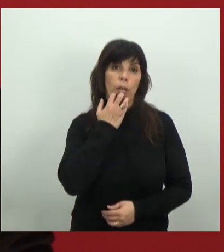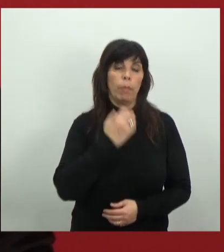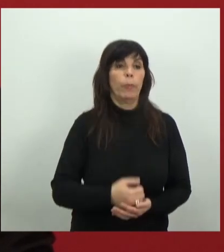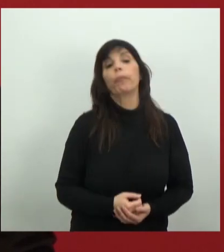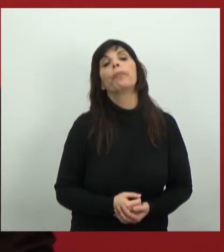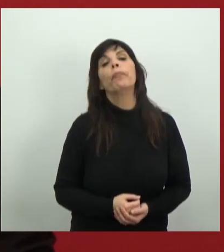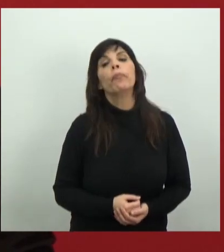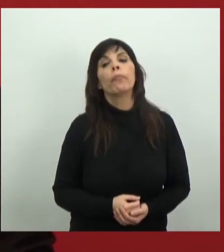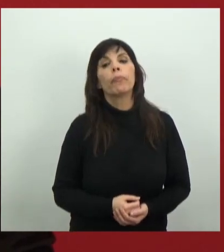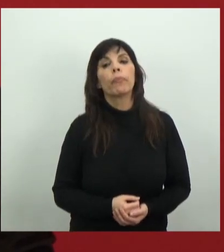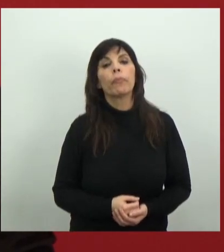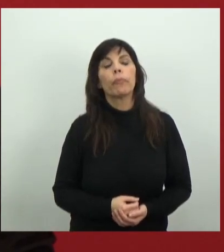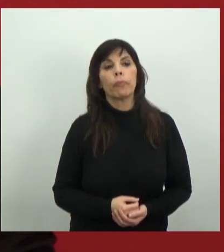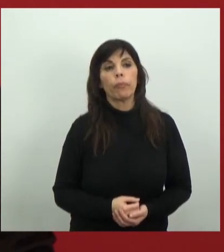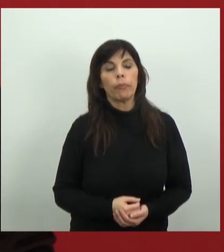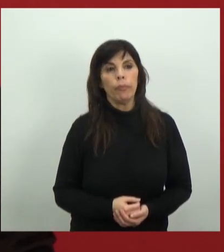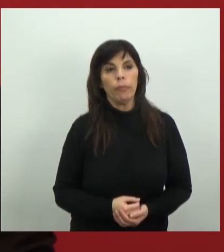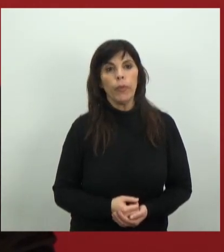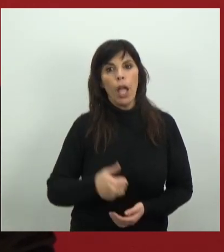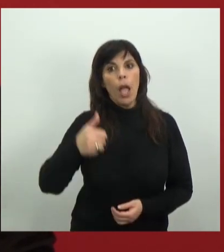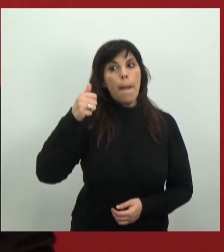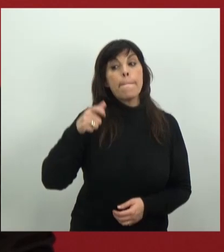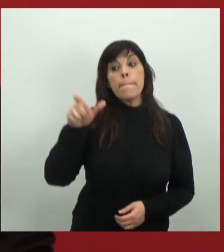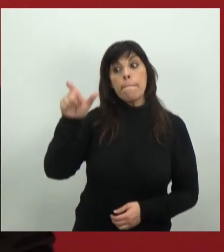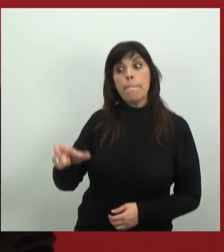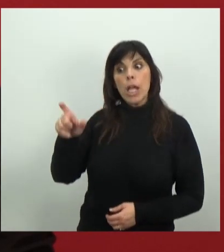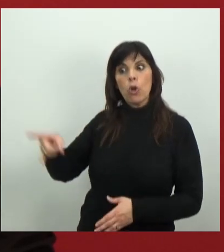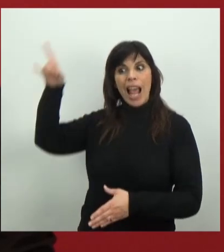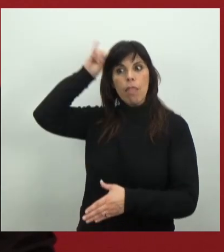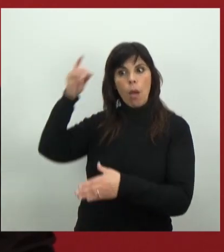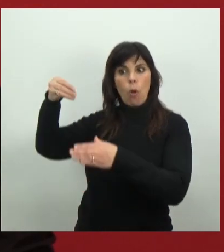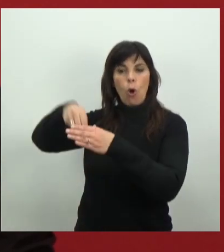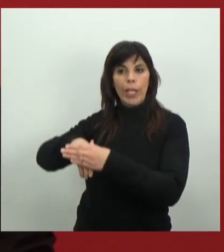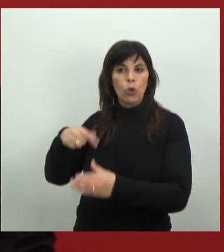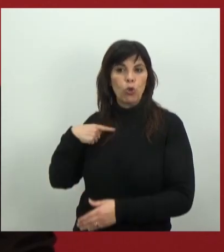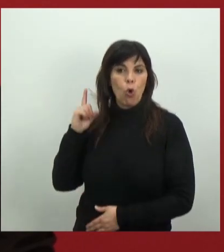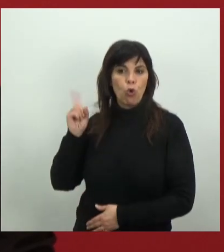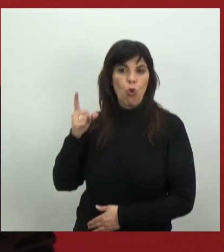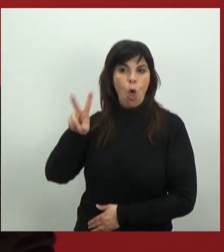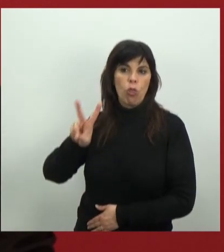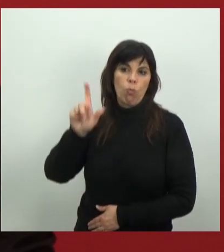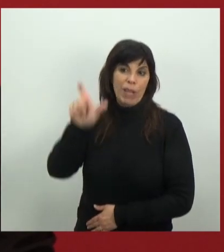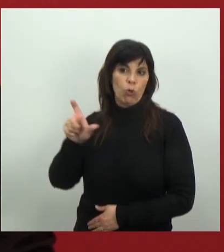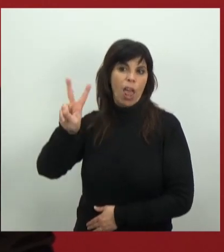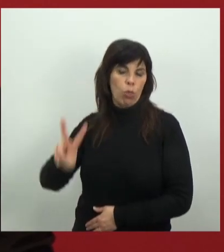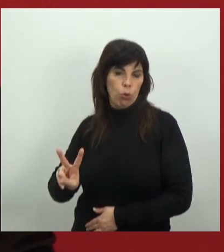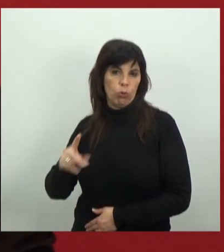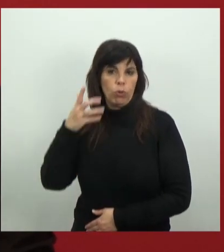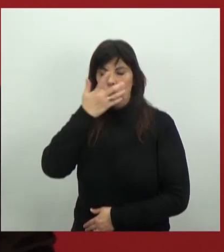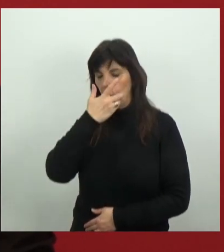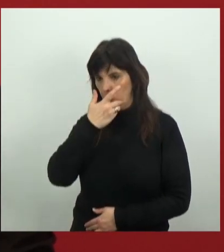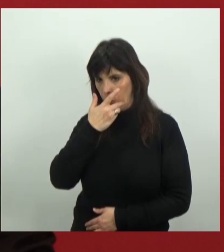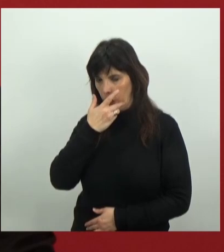Conocí a dos verdaderamente poseídos que tenían la combinación entre enfermedad, entre mal